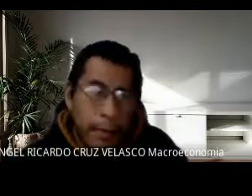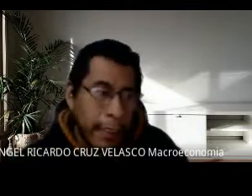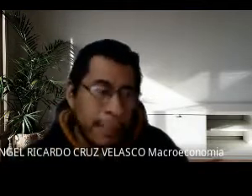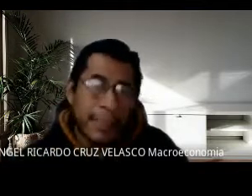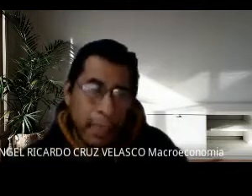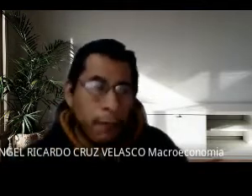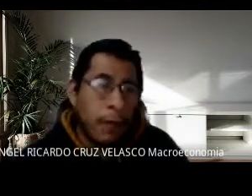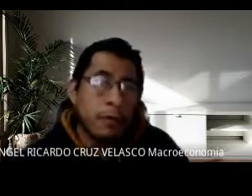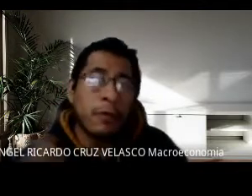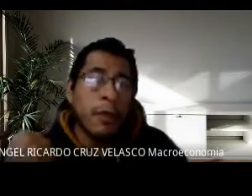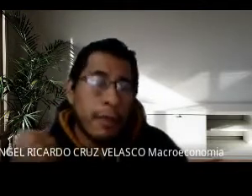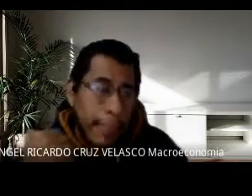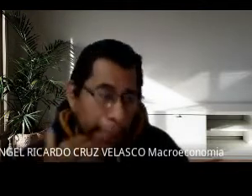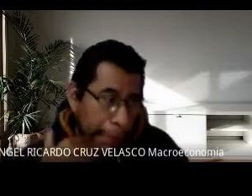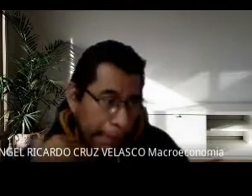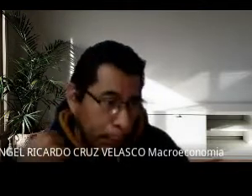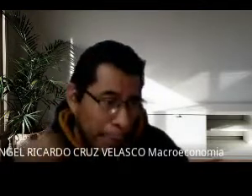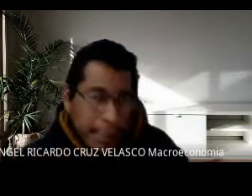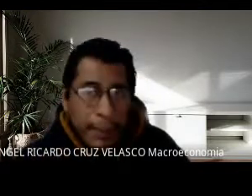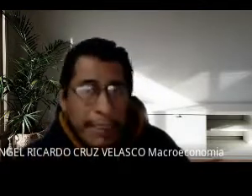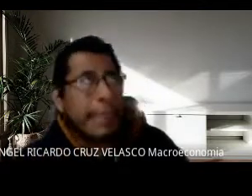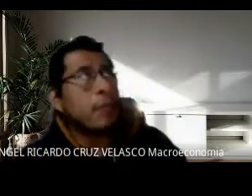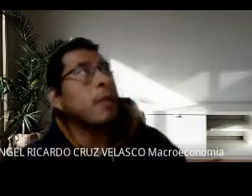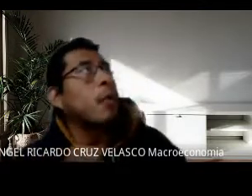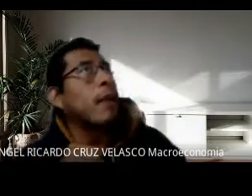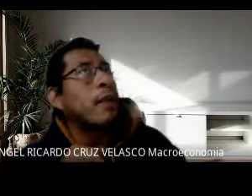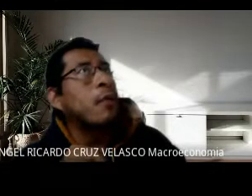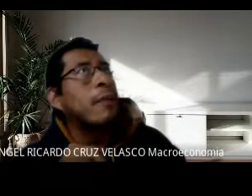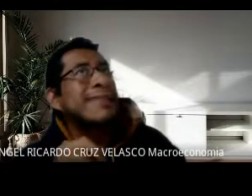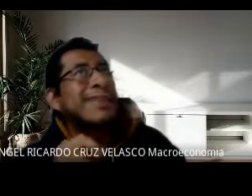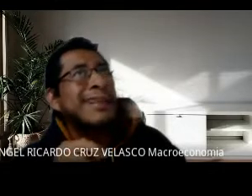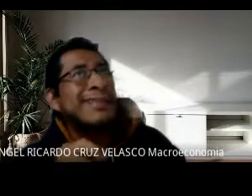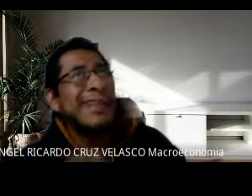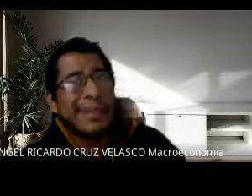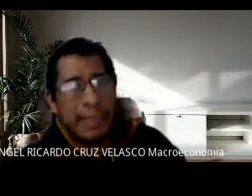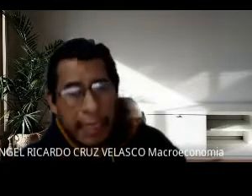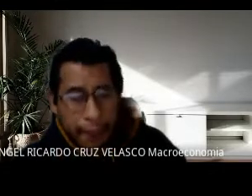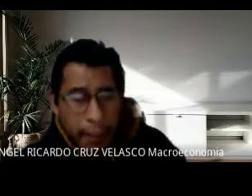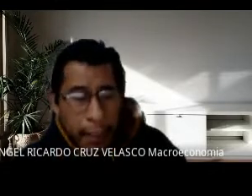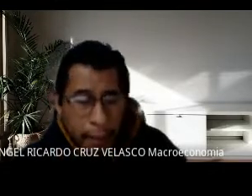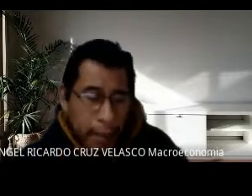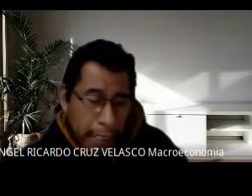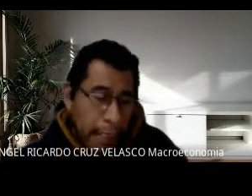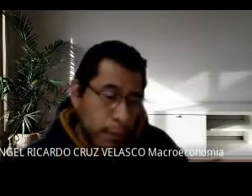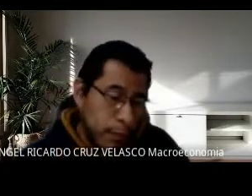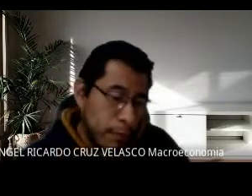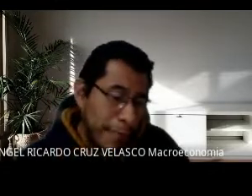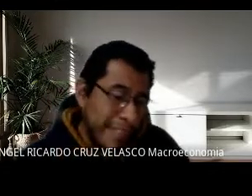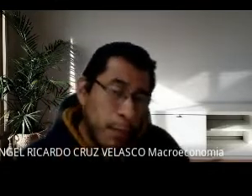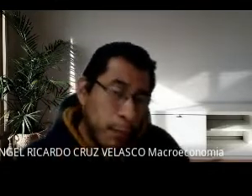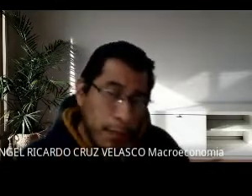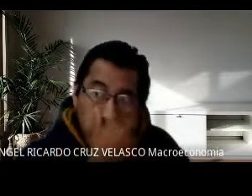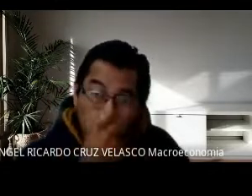argumento de que es terreno fangoso, de que por más tepetate que yo le ponga, no va a ser tierra firme, y ahí pues va